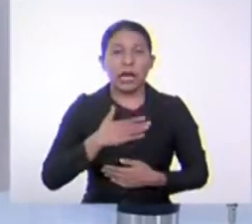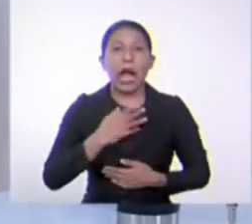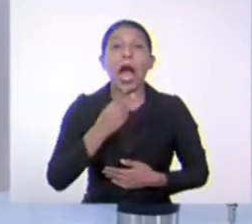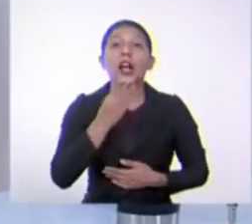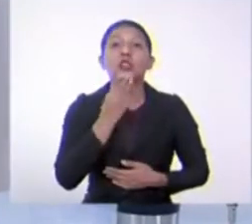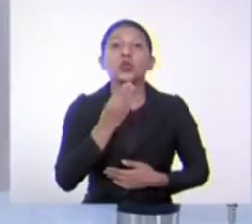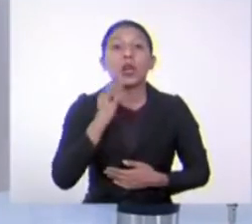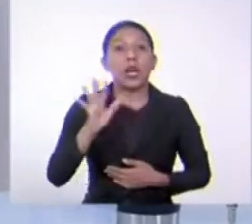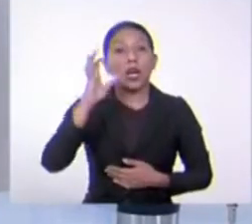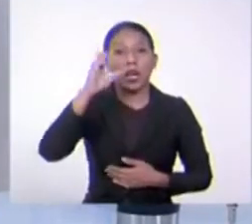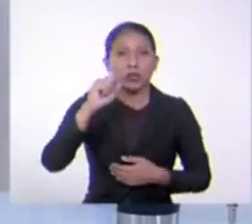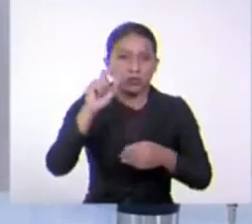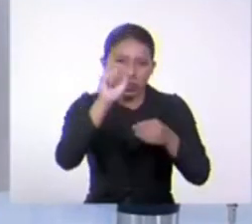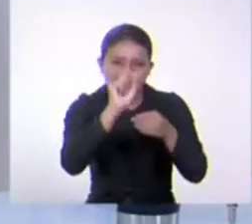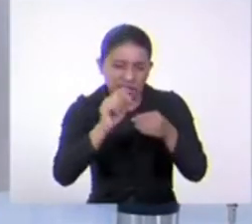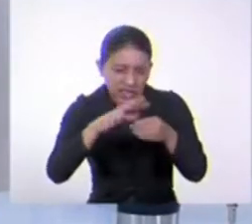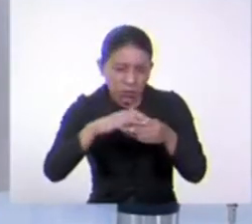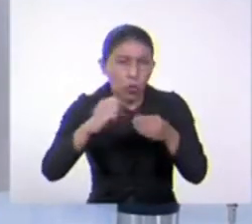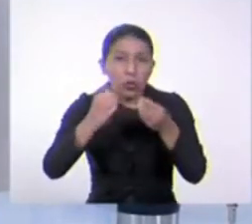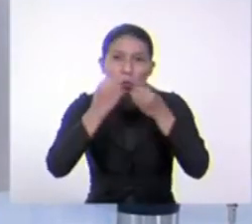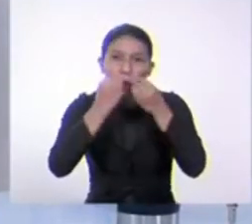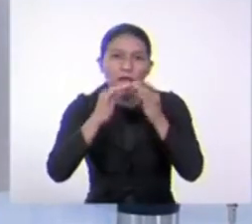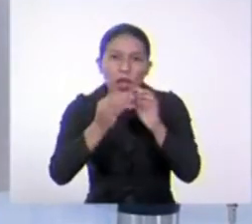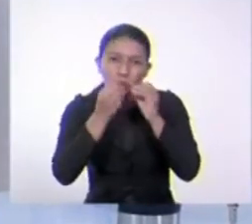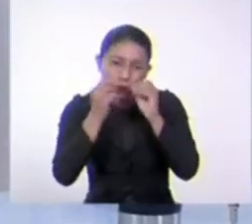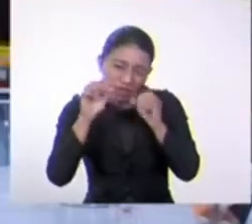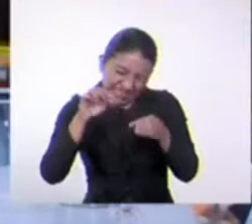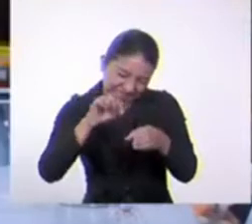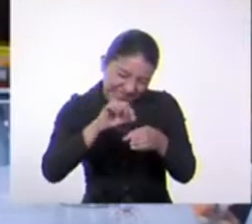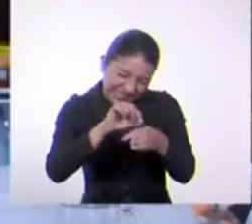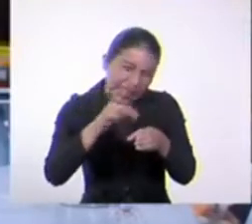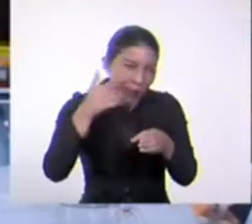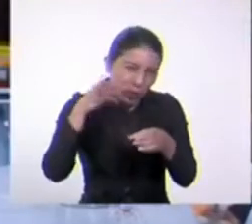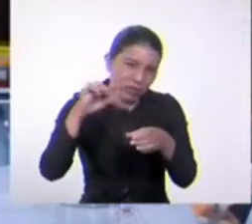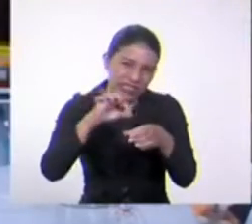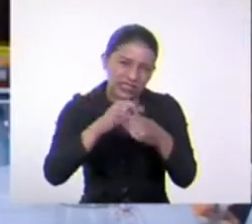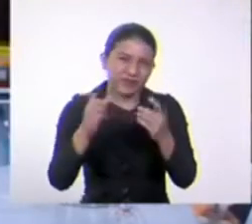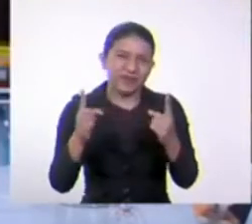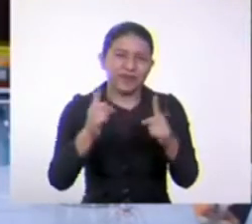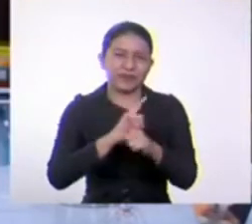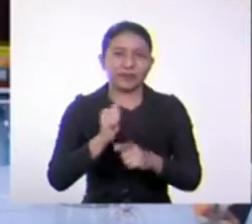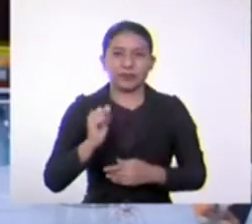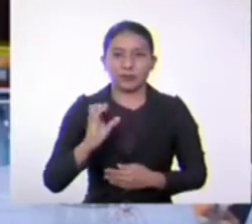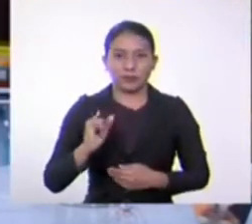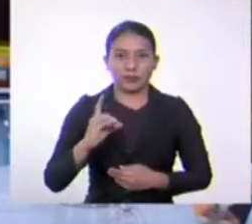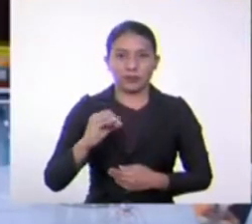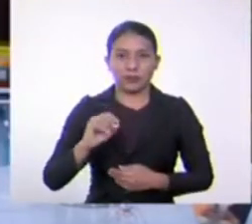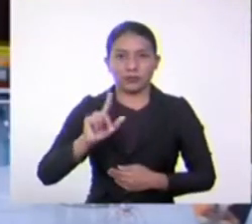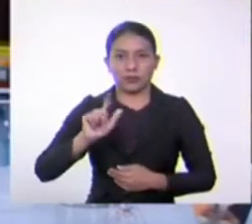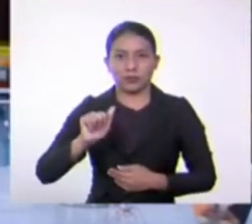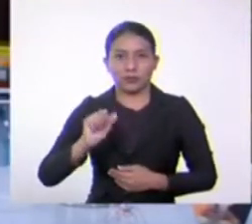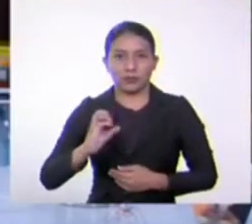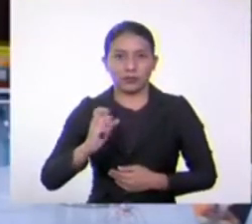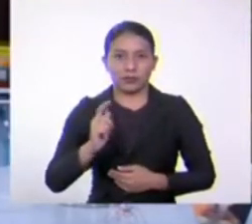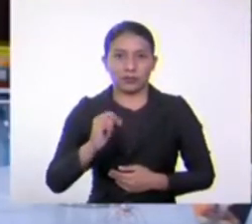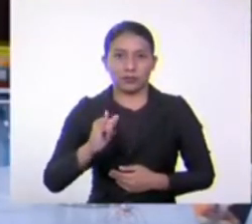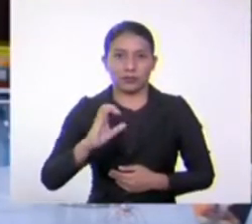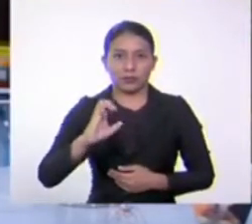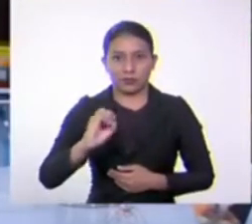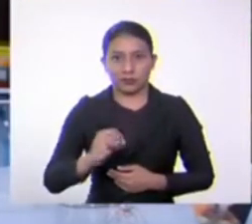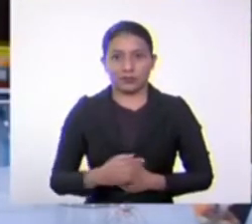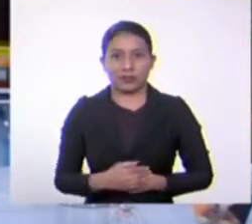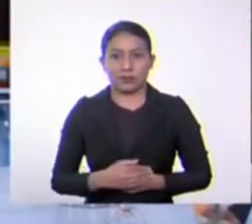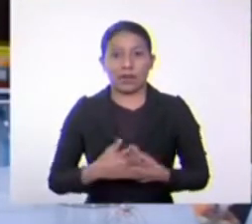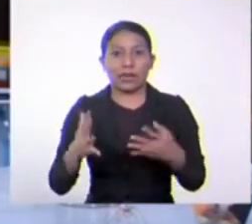leche. Cuando se alimentan del azúcar de la leche, producen ácido láctico. Ese ácido láctico